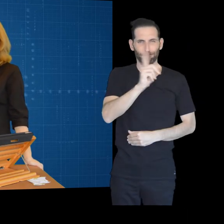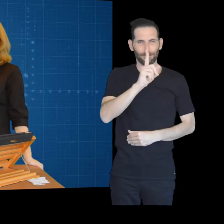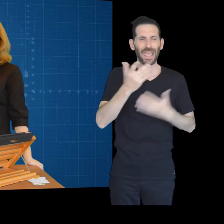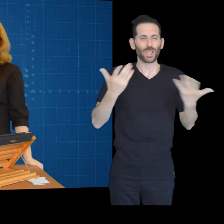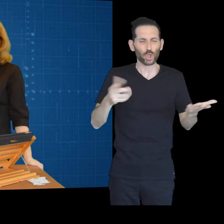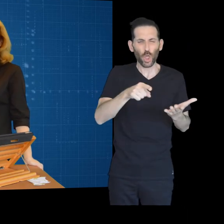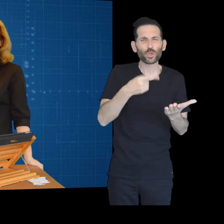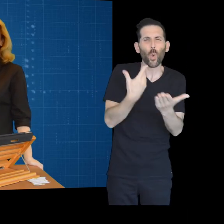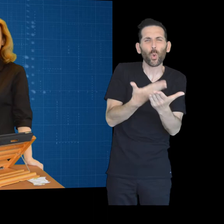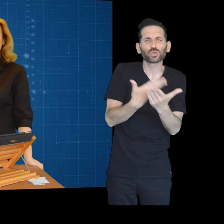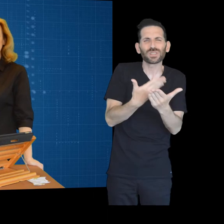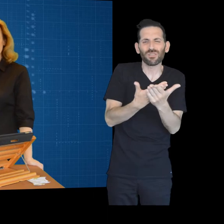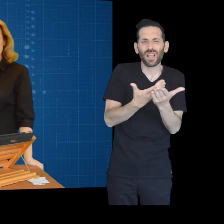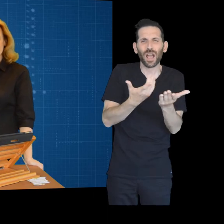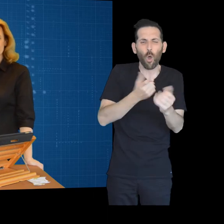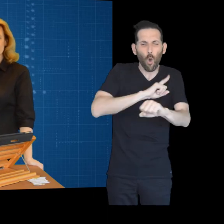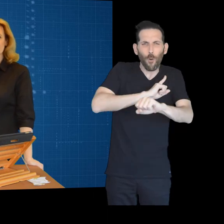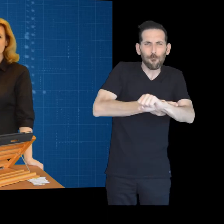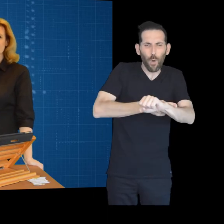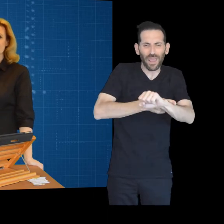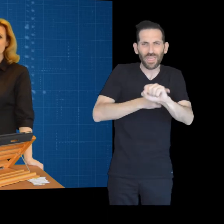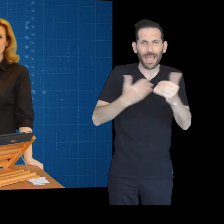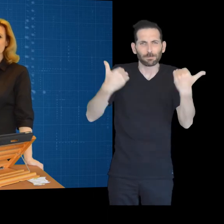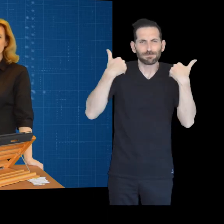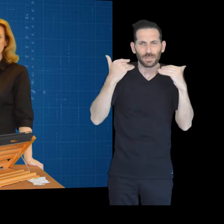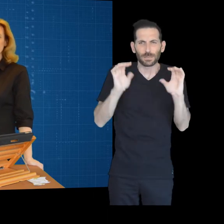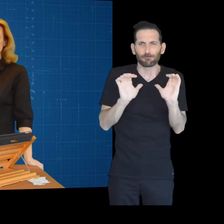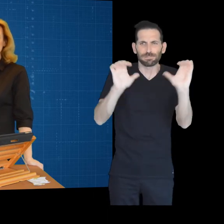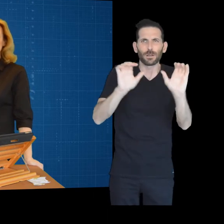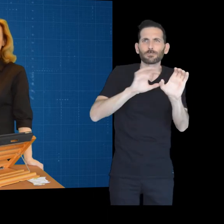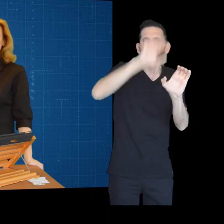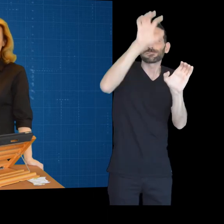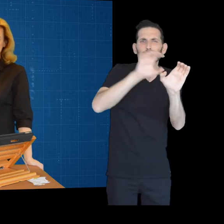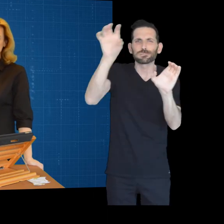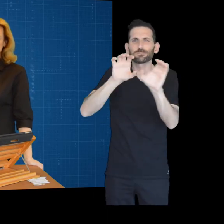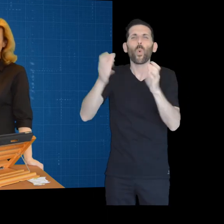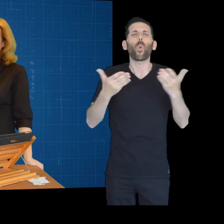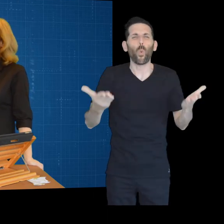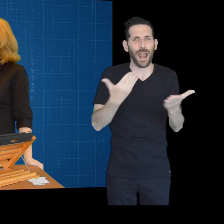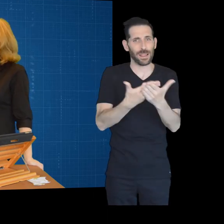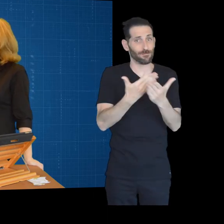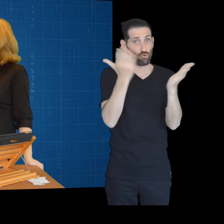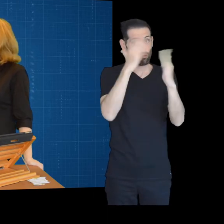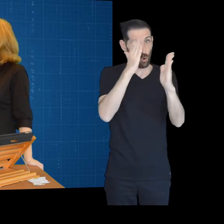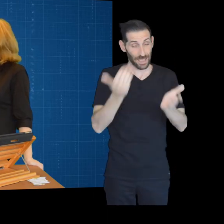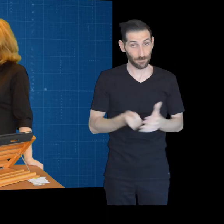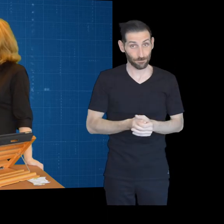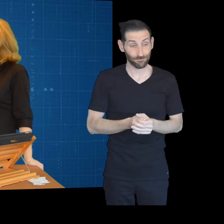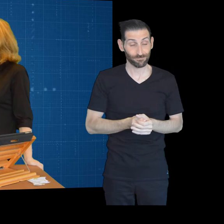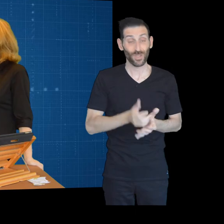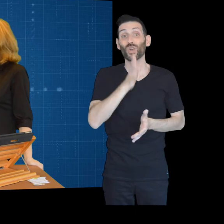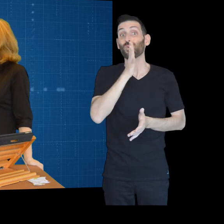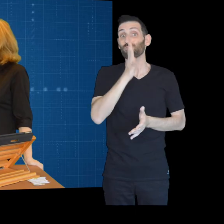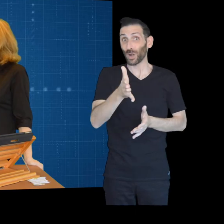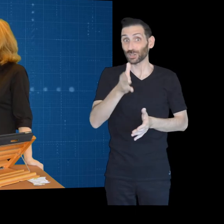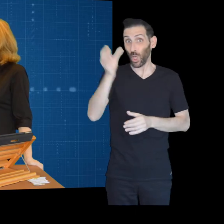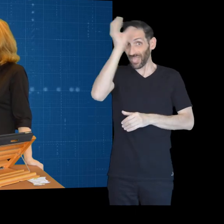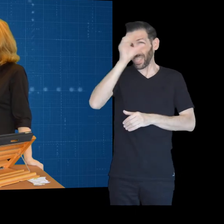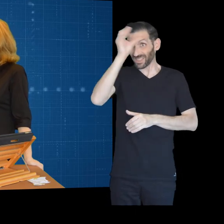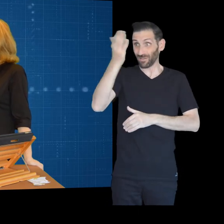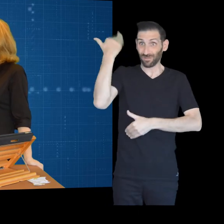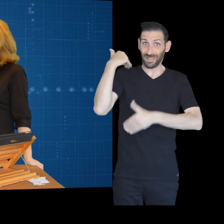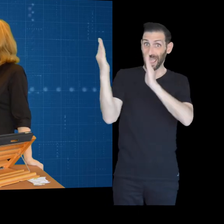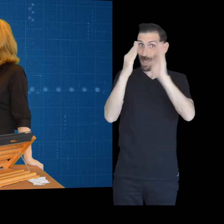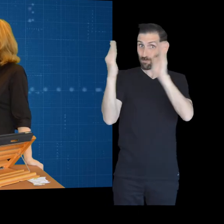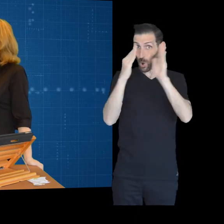quen de explicar correctamente que forzas eran as responsables do movemento dos continentes. Por todo isto, os científicos do